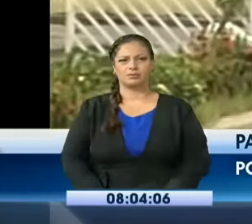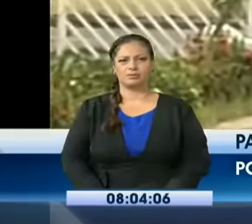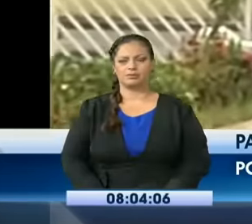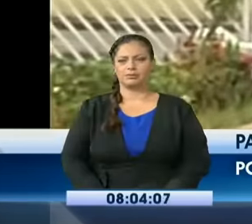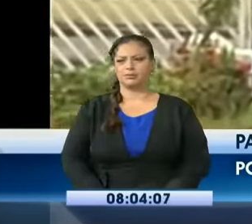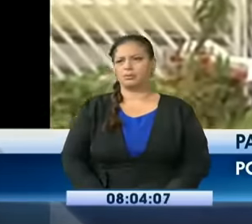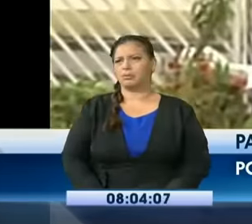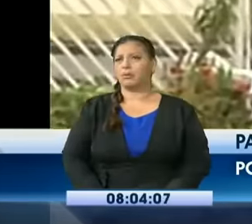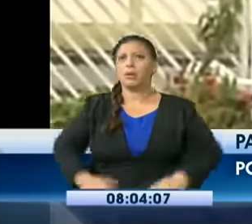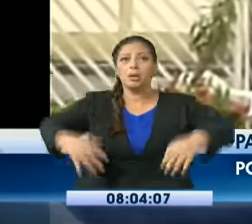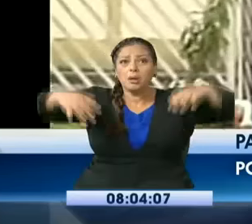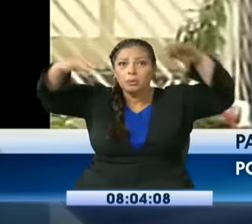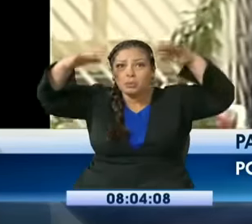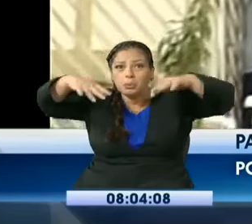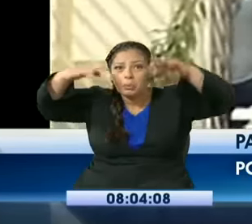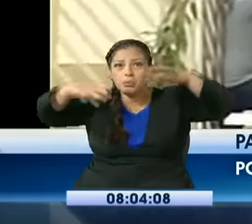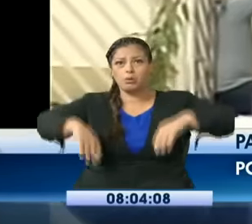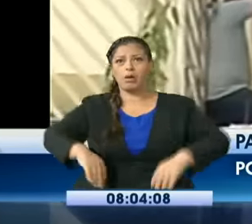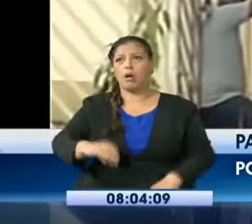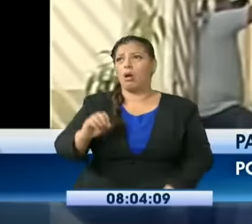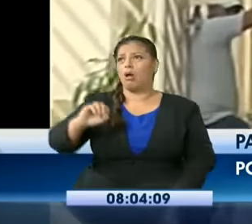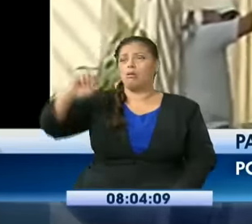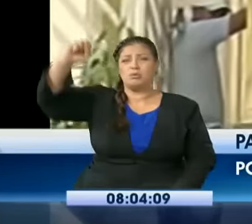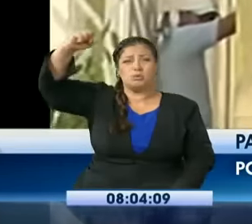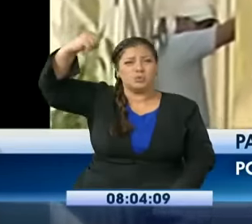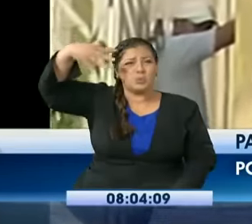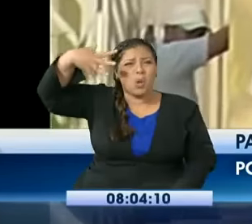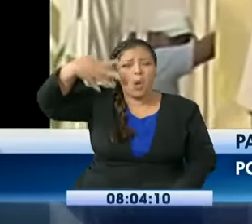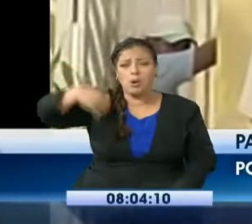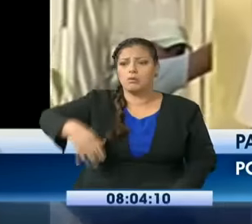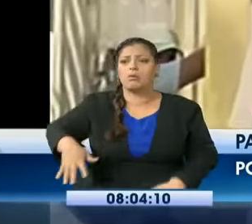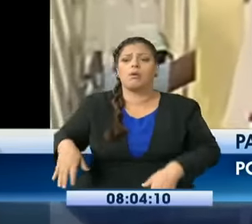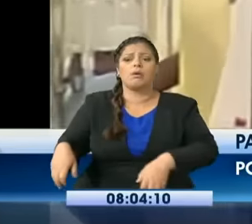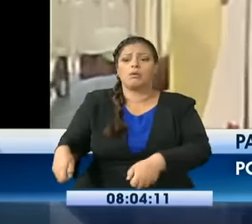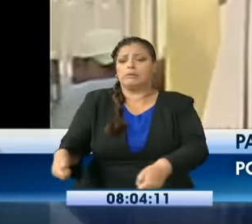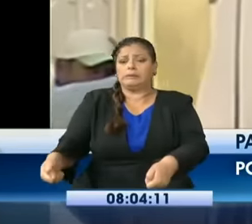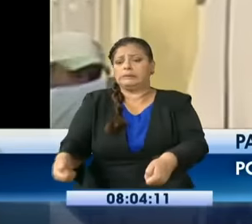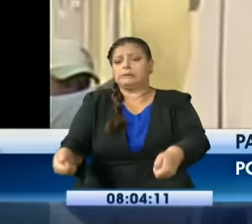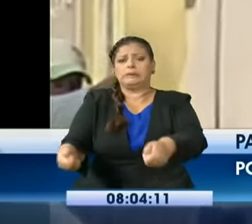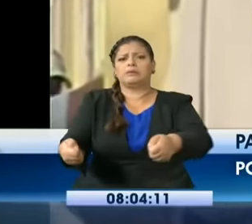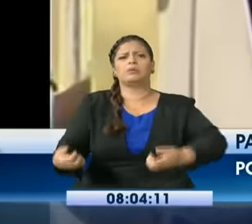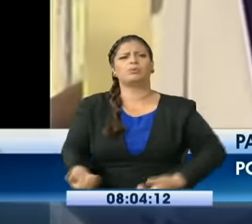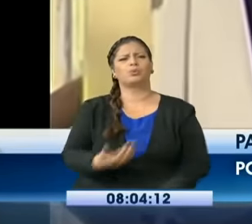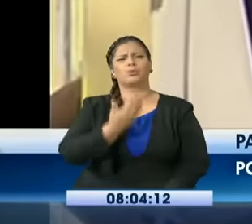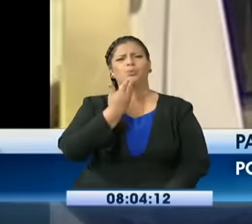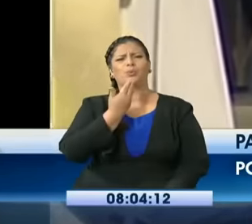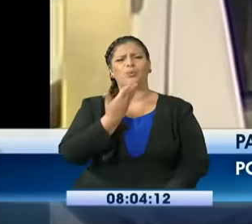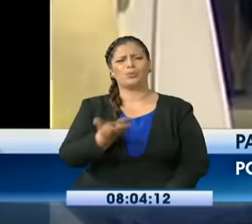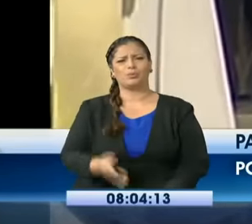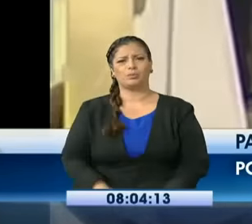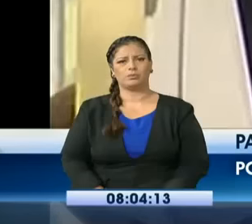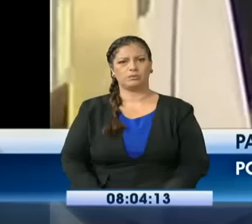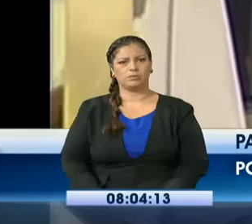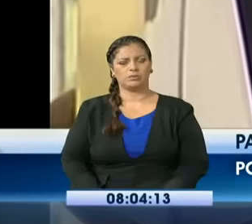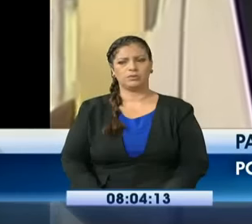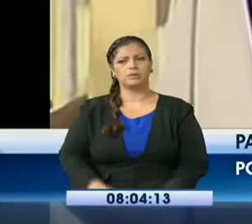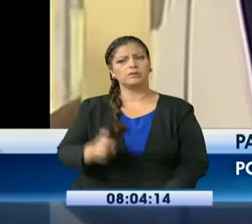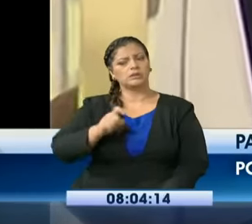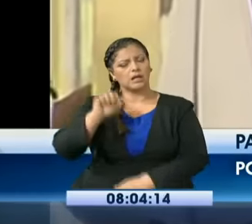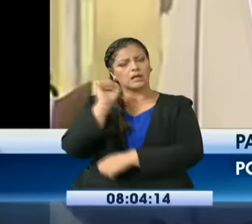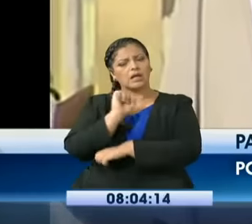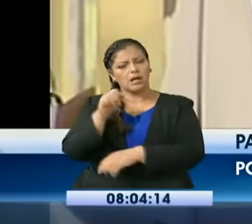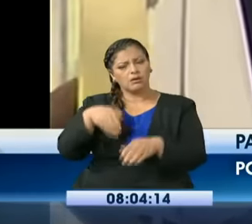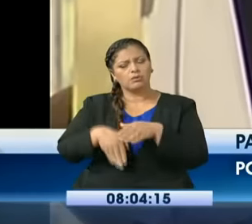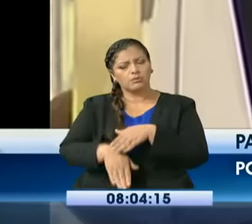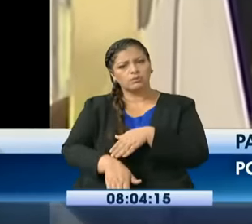lluvia, ustedes, por ejemplo, la necesidad de ustedes es que se les permite el ingreso con el vehículo para dejar a sus hijos al pie de la escuela porque, por ejemplo, en época de